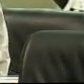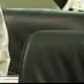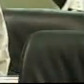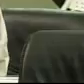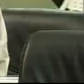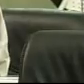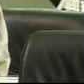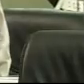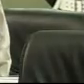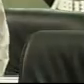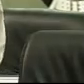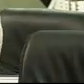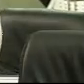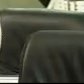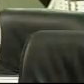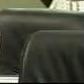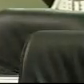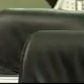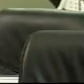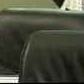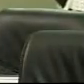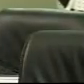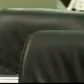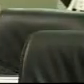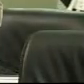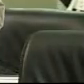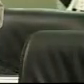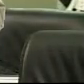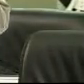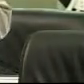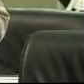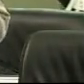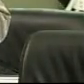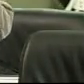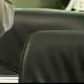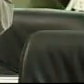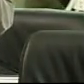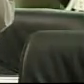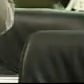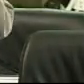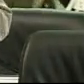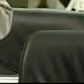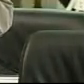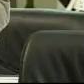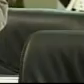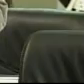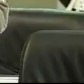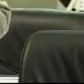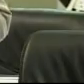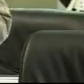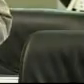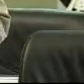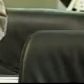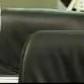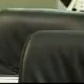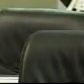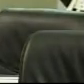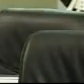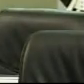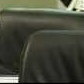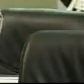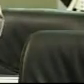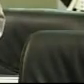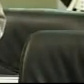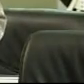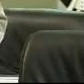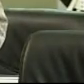chatikamana hawaya kaskachu, kaikamupi, kiskachigapa, y kayukupi, tukikuna,